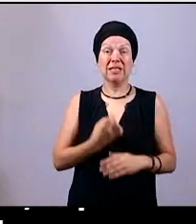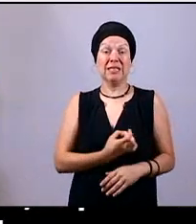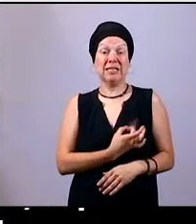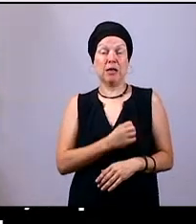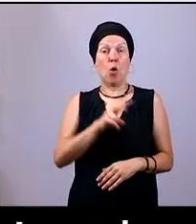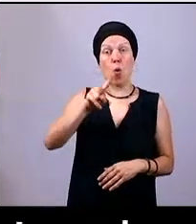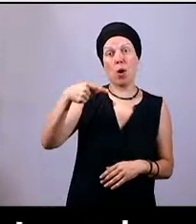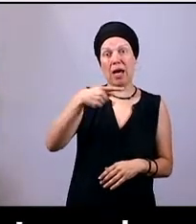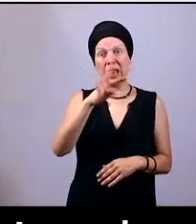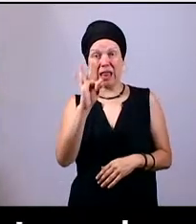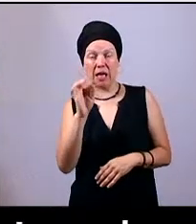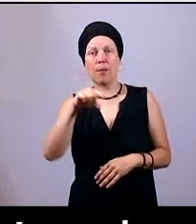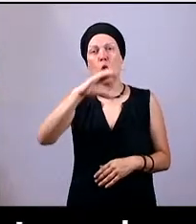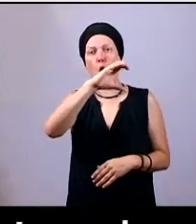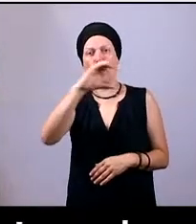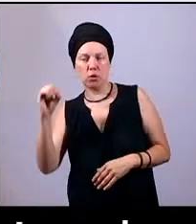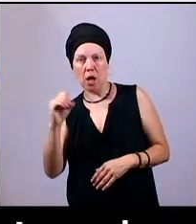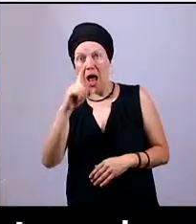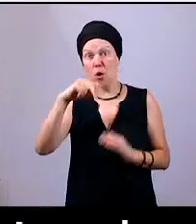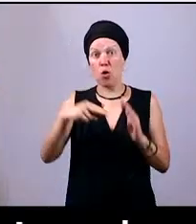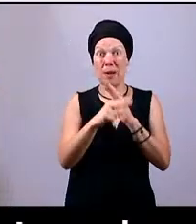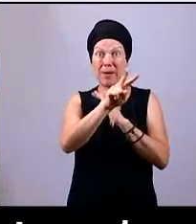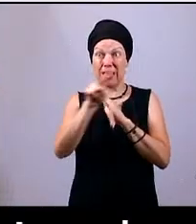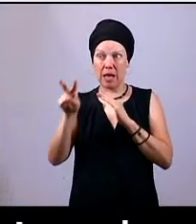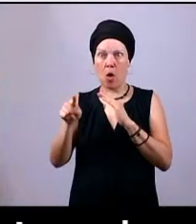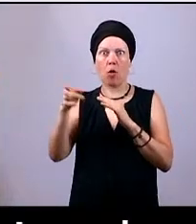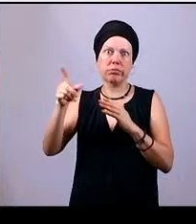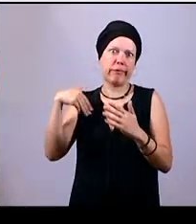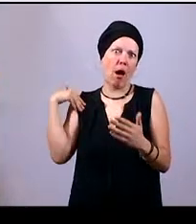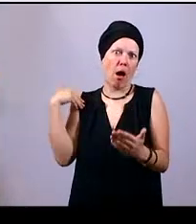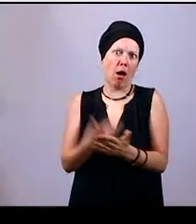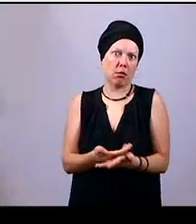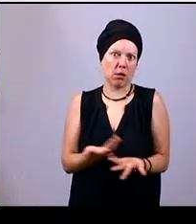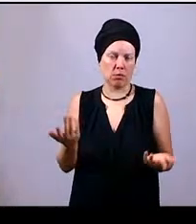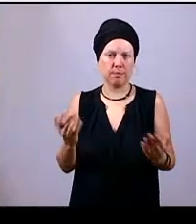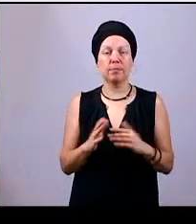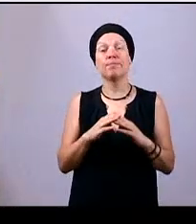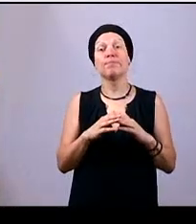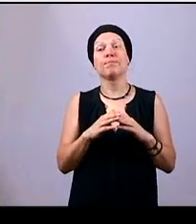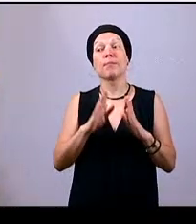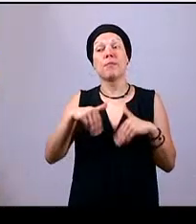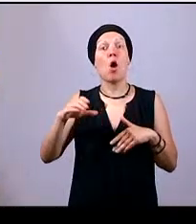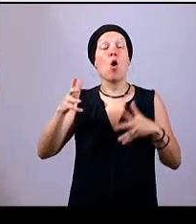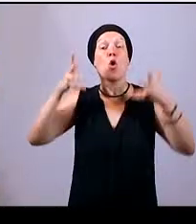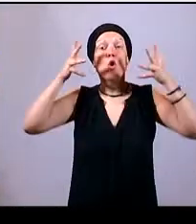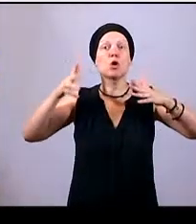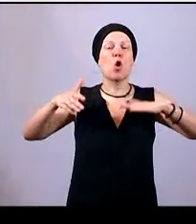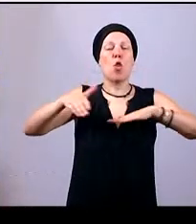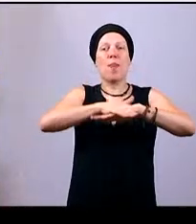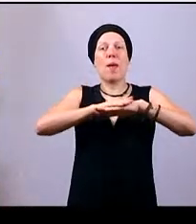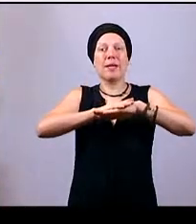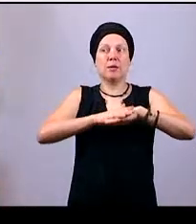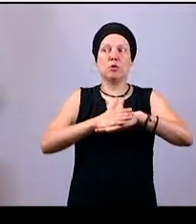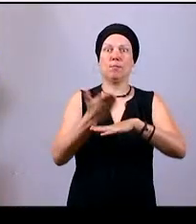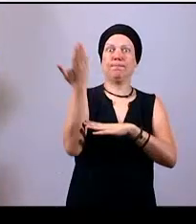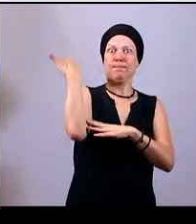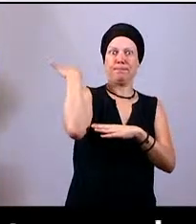UGT y Comisiones Obreras en 2022 y que finalmente aprobó el Consejo de Ministros el pasado